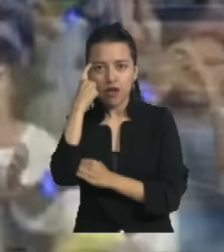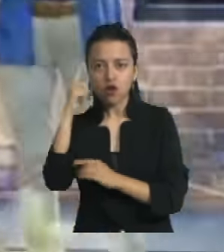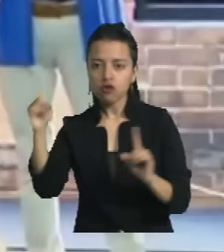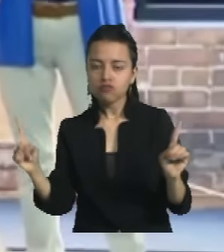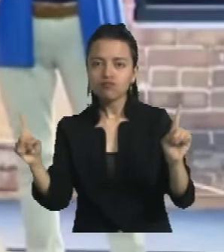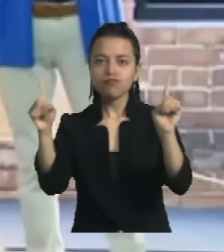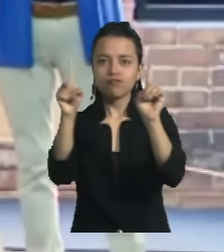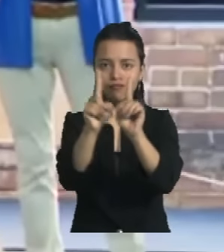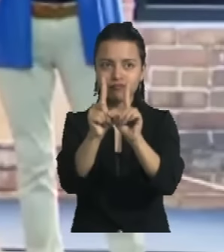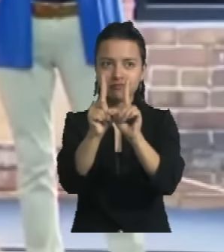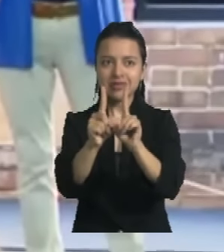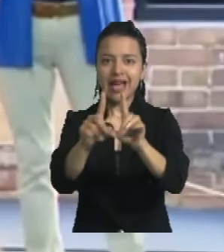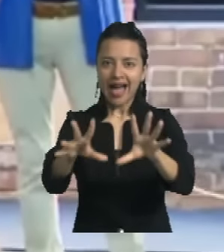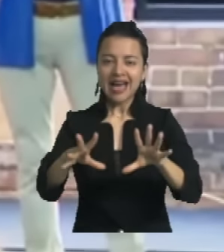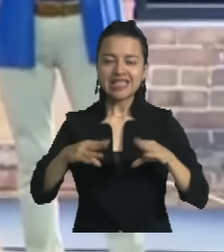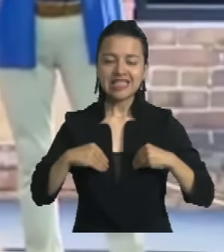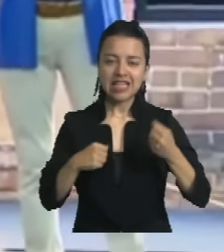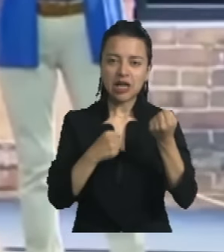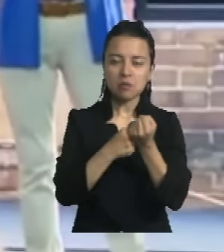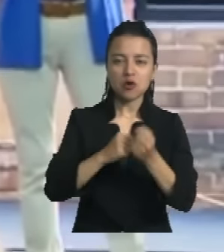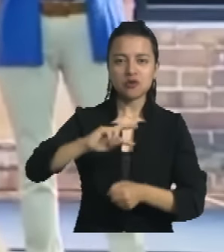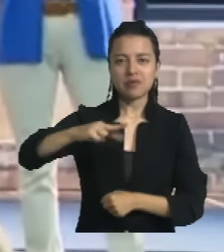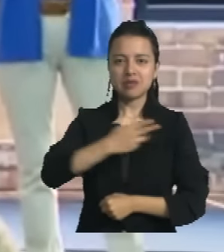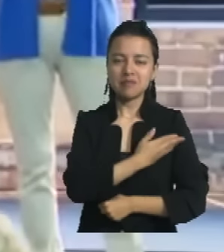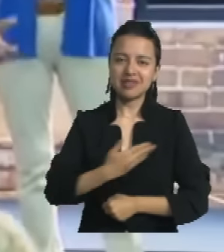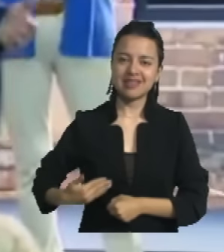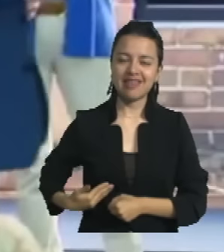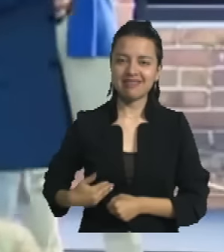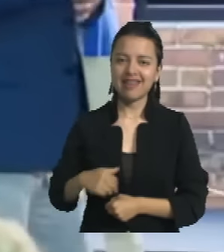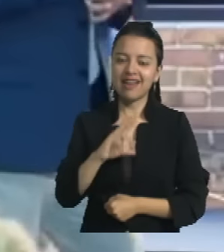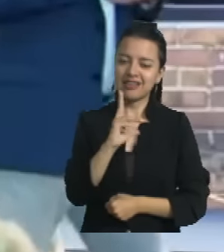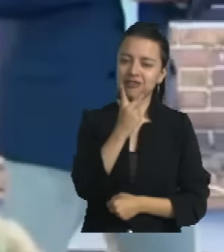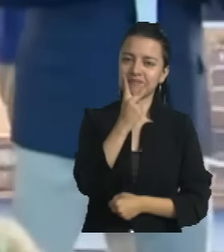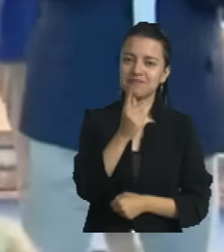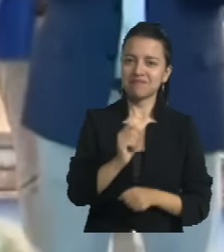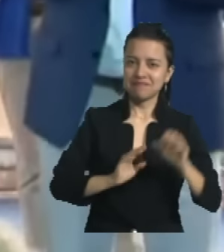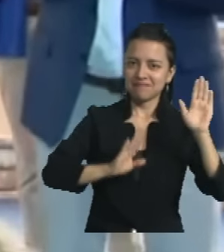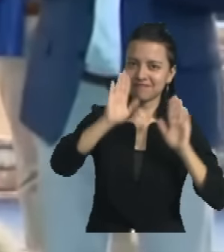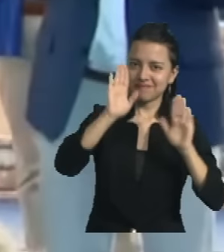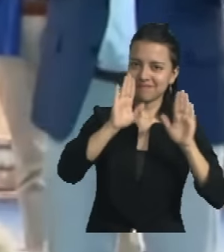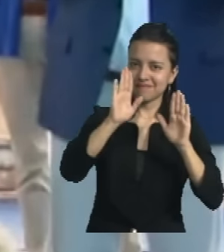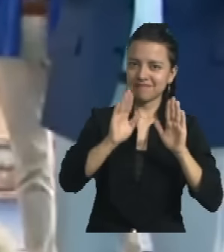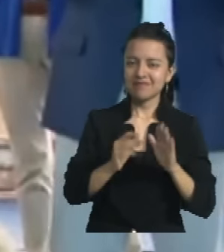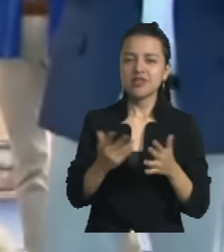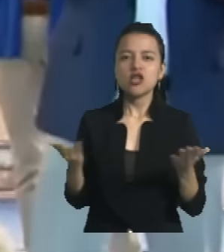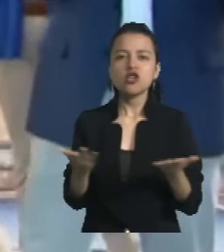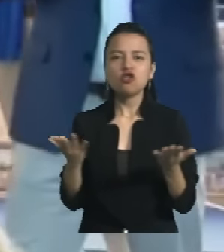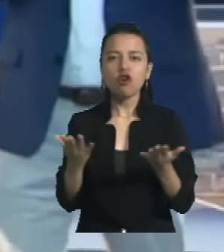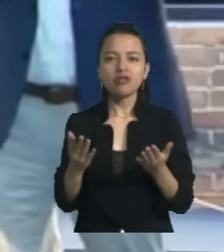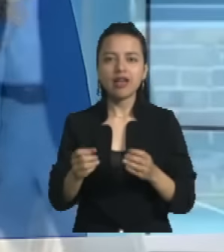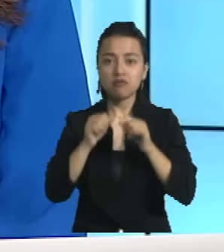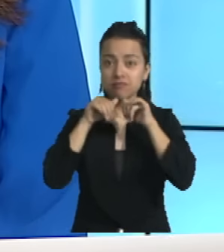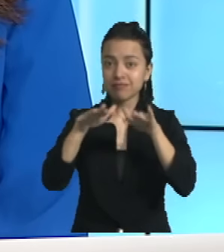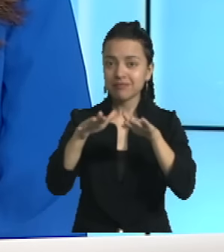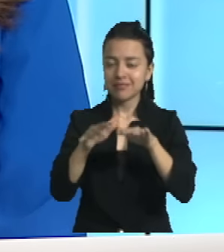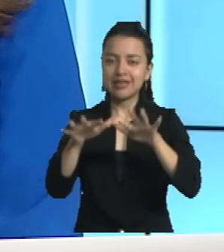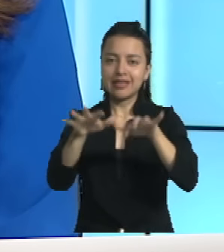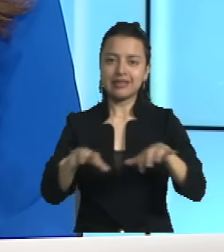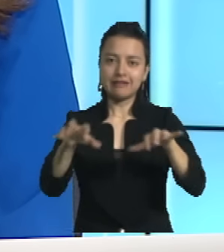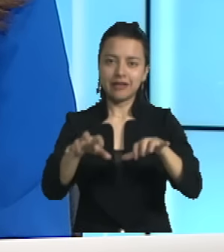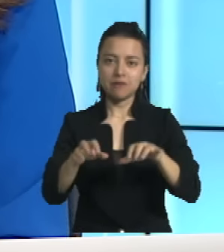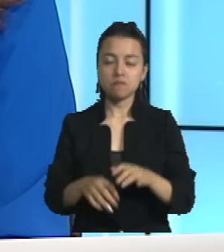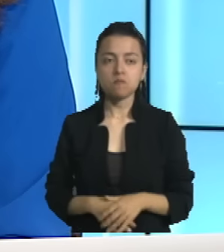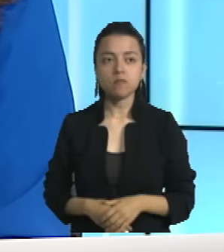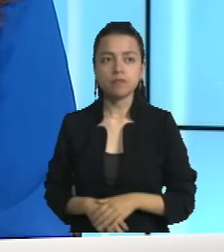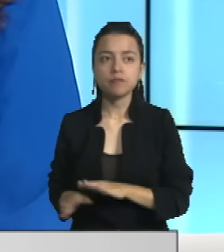aceptar formalmente la nominación a la vicepresidencia en el penúltimo día de la convención nacional demócrata